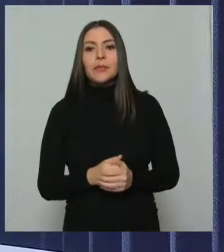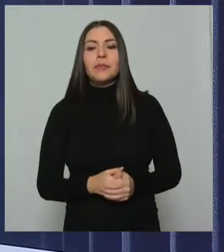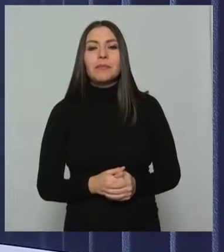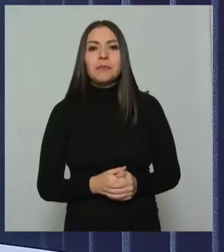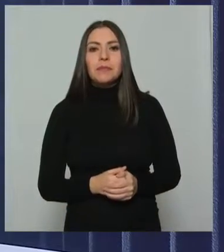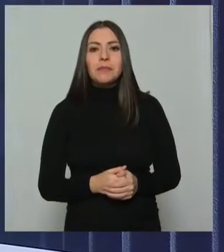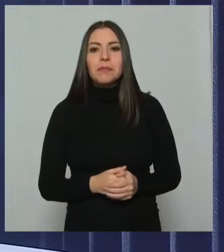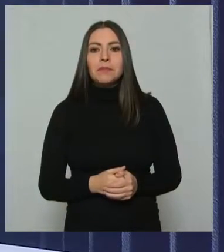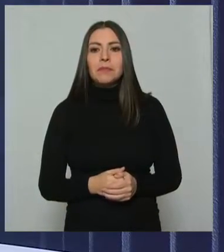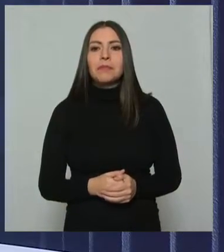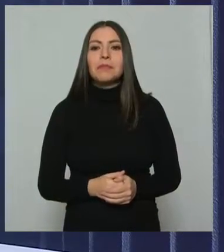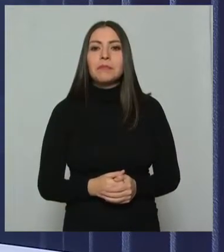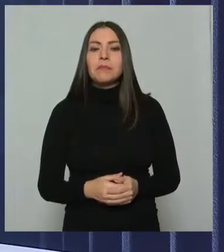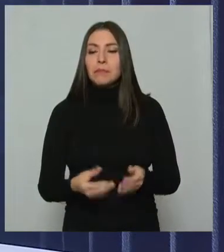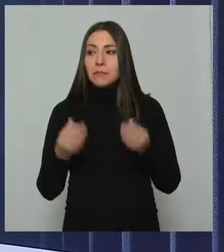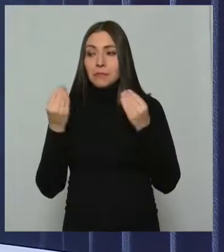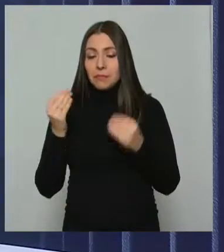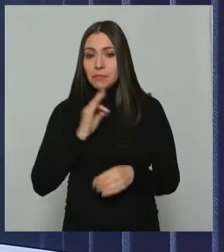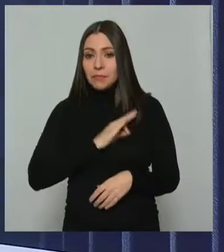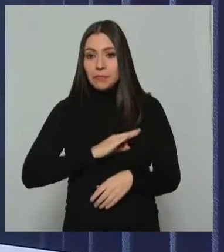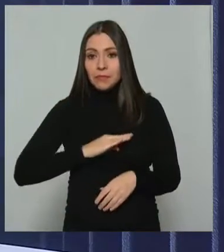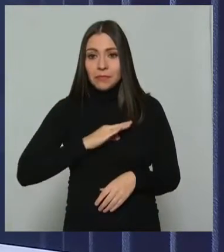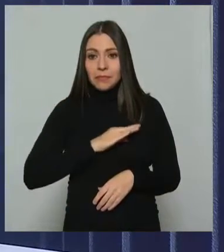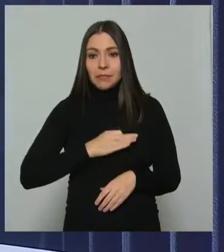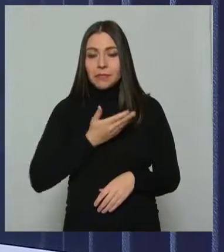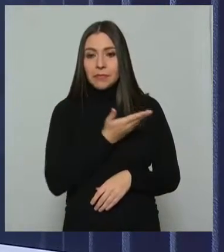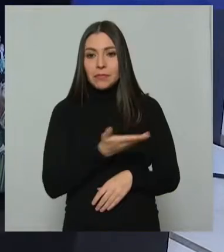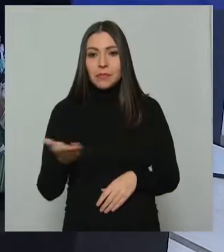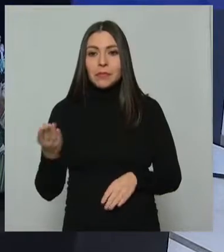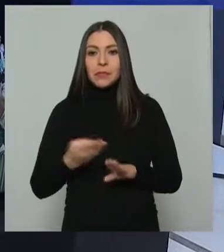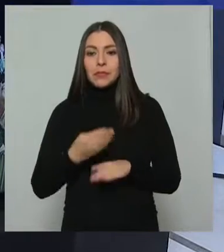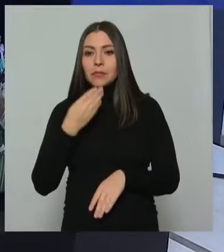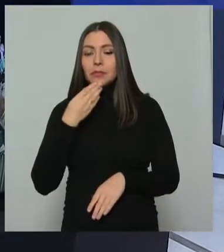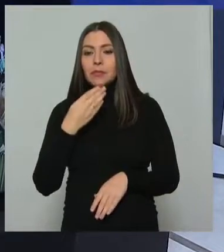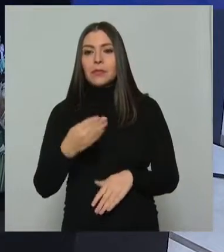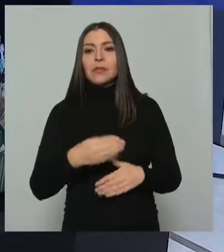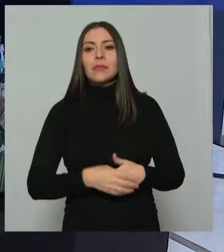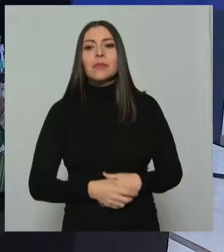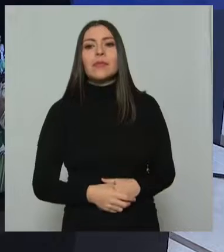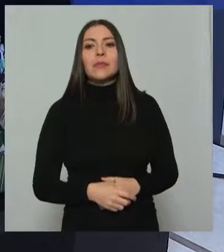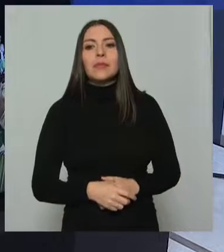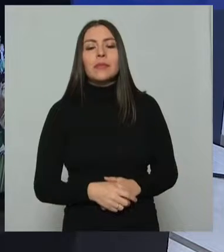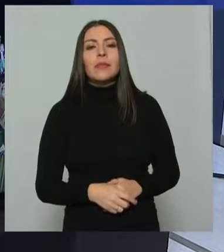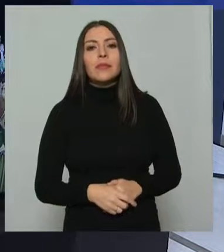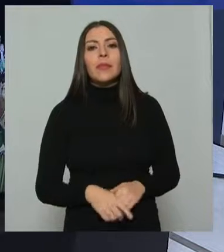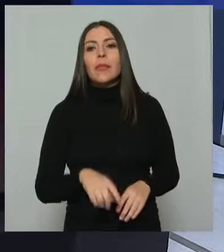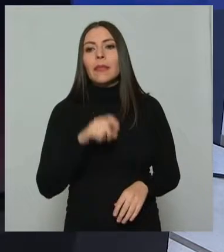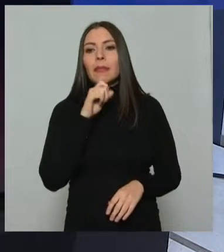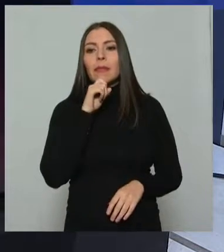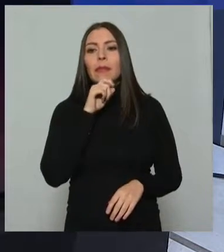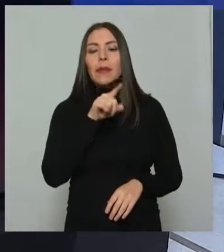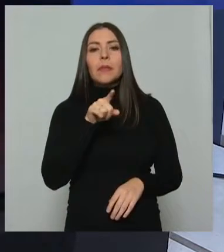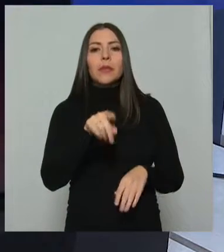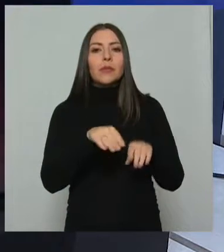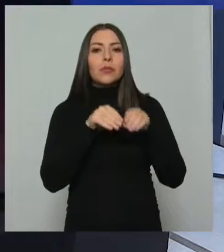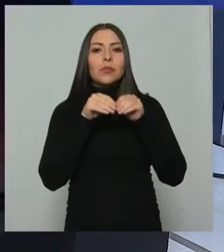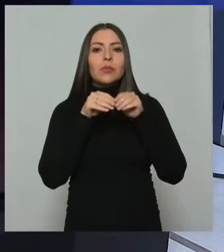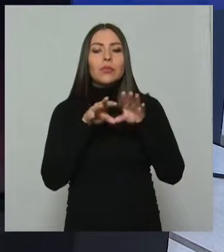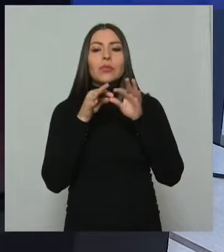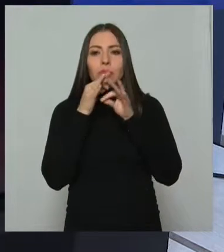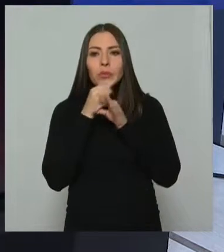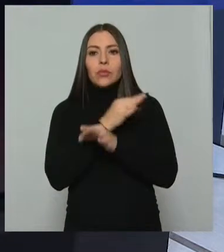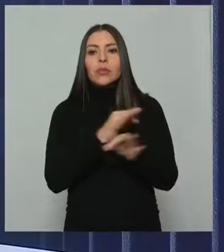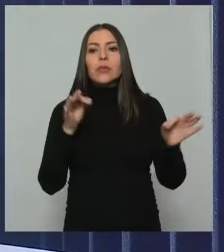los felicito muy bien. Pues aquí mencionan que esto está pues también difundido por la Secretaría de Cultura. Así es. A cargo de